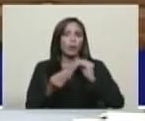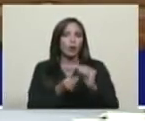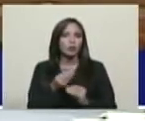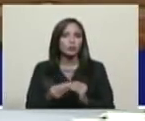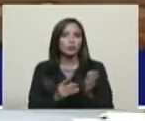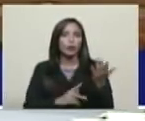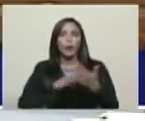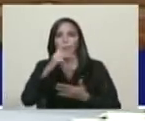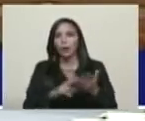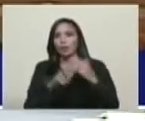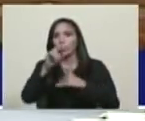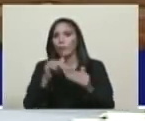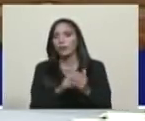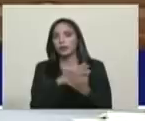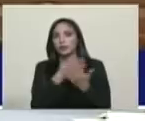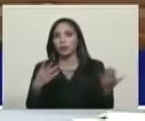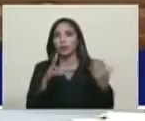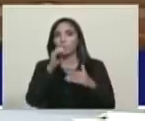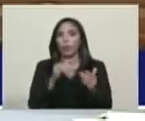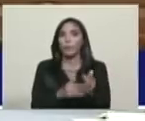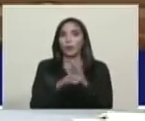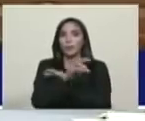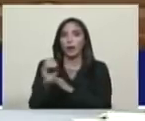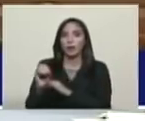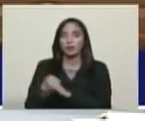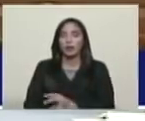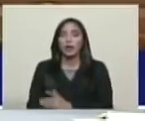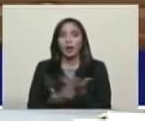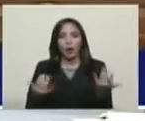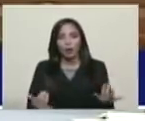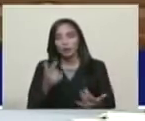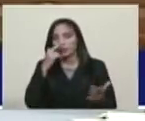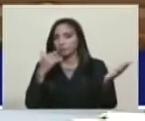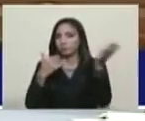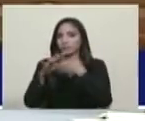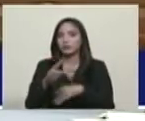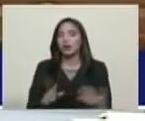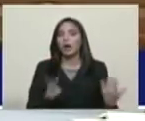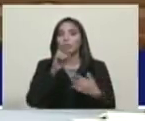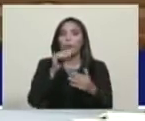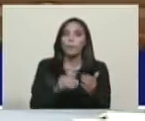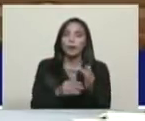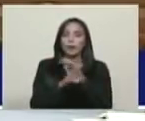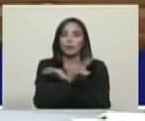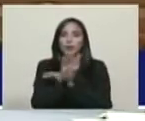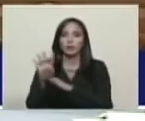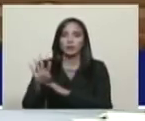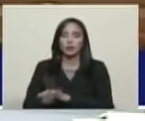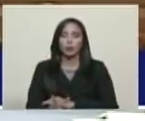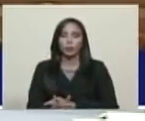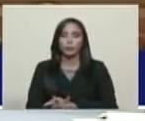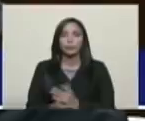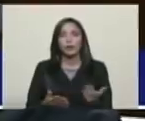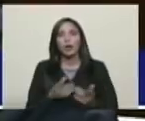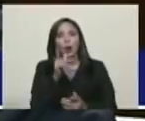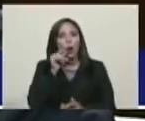plan 2019-2020, rumbo al 2025, el compañero Wilmar Castro